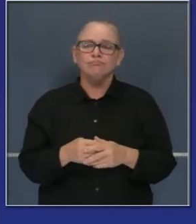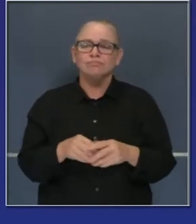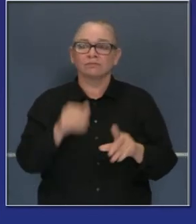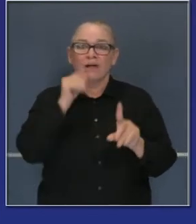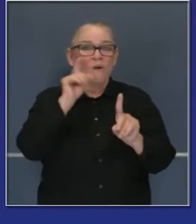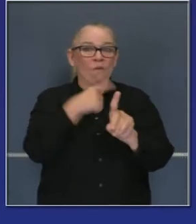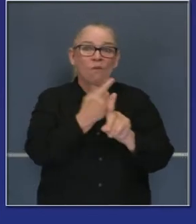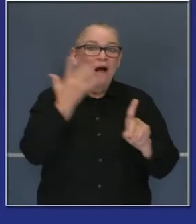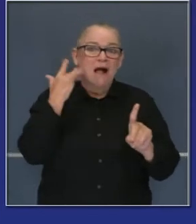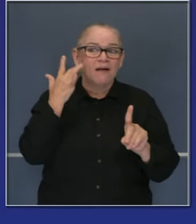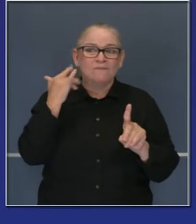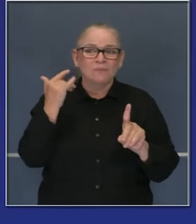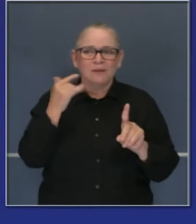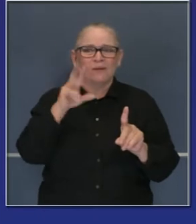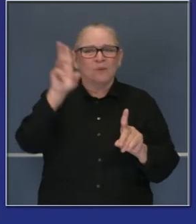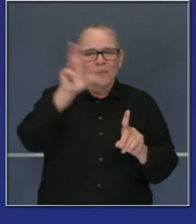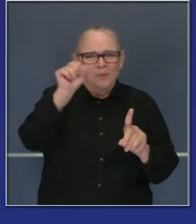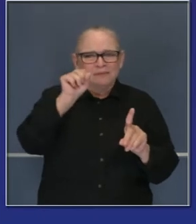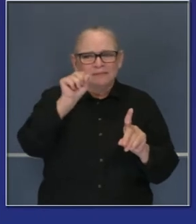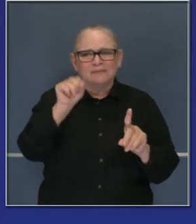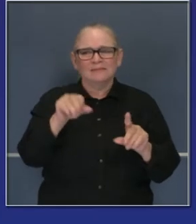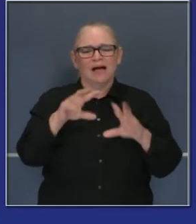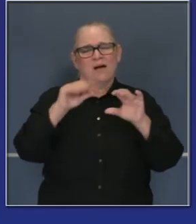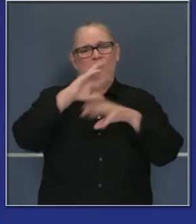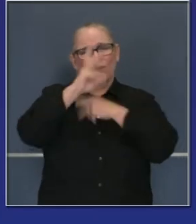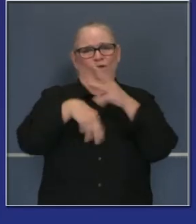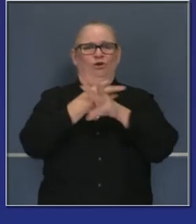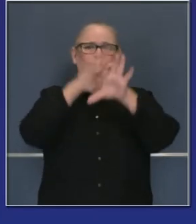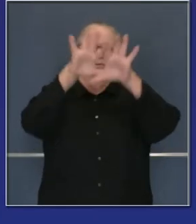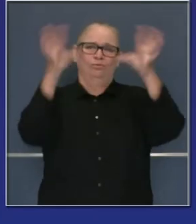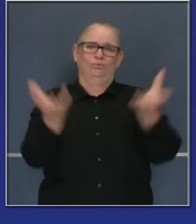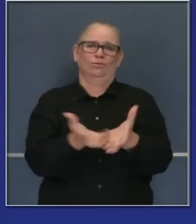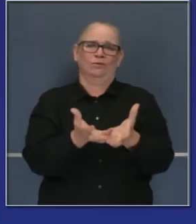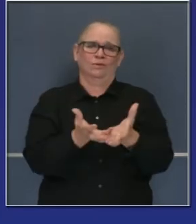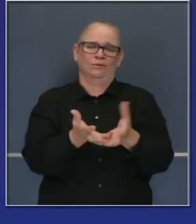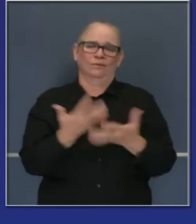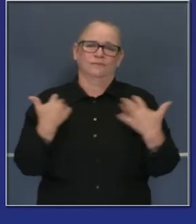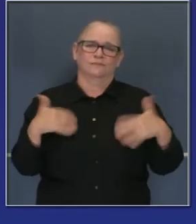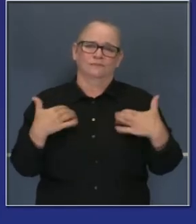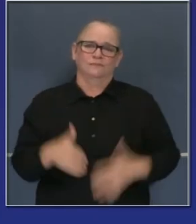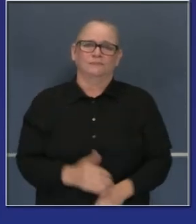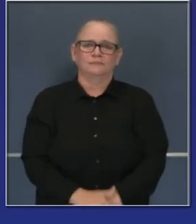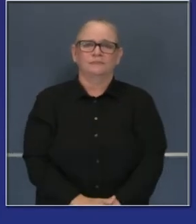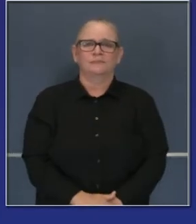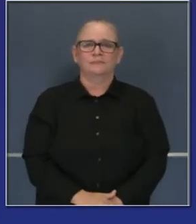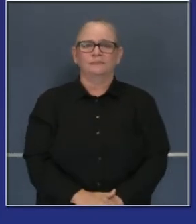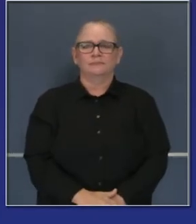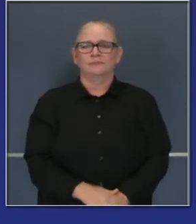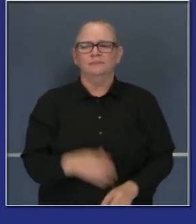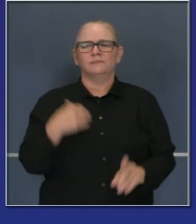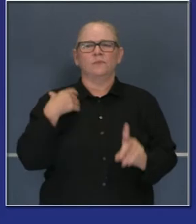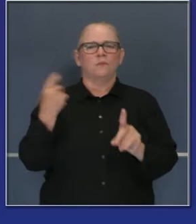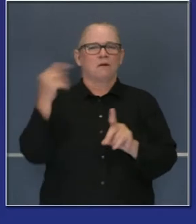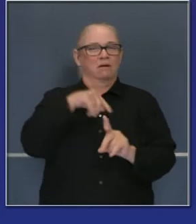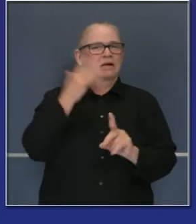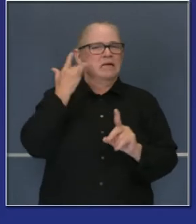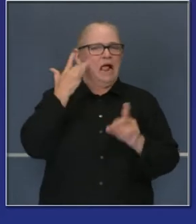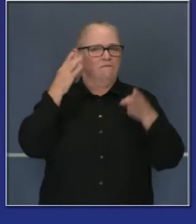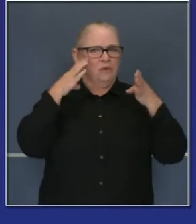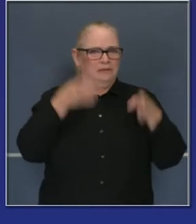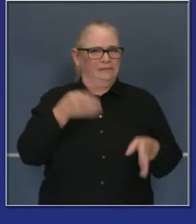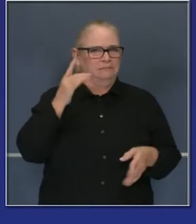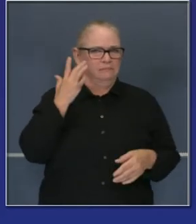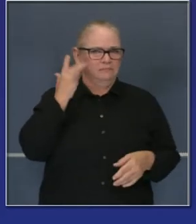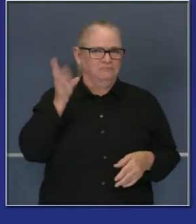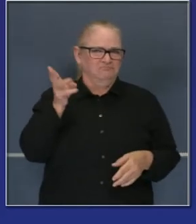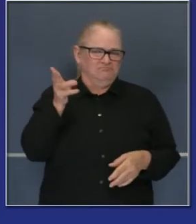y como país pero de hecho como el mundo la gente del mundo entonces en cuanto a los incendios e históricos